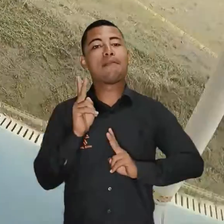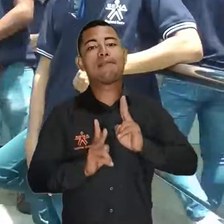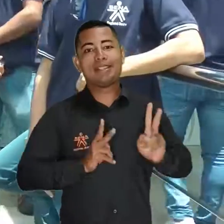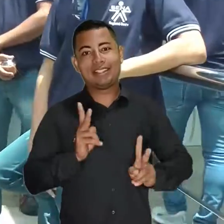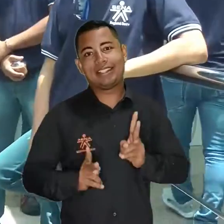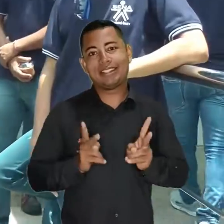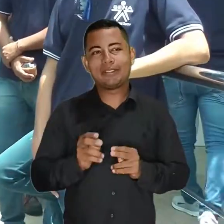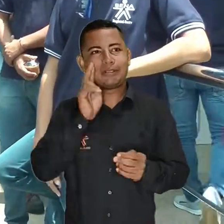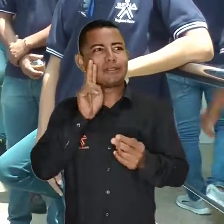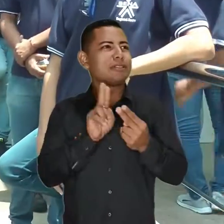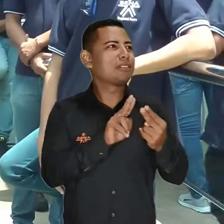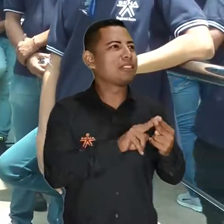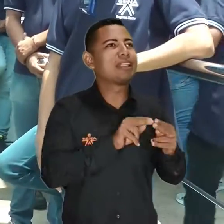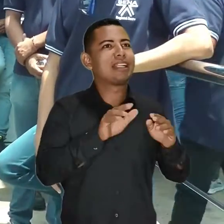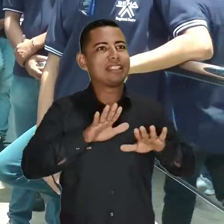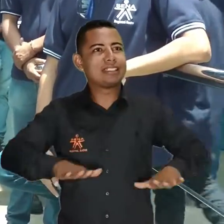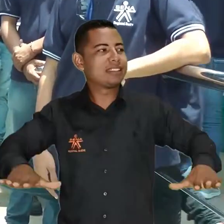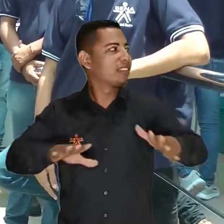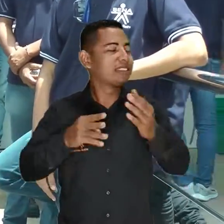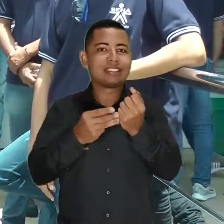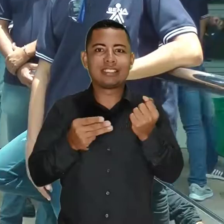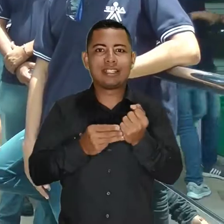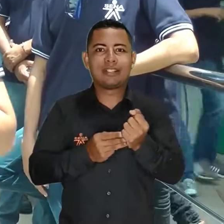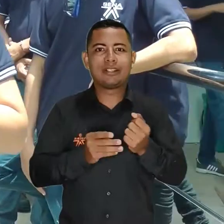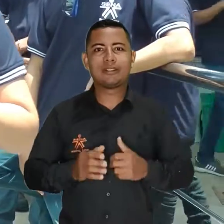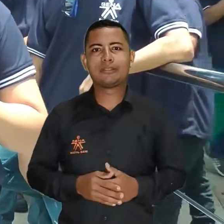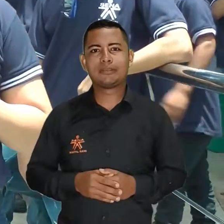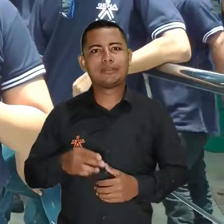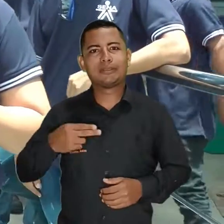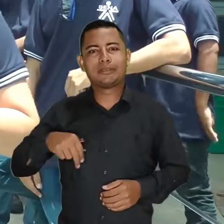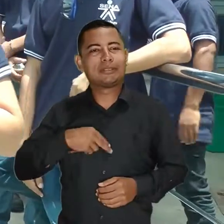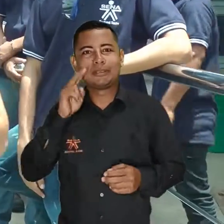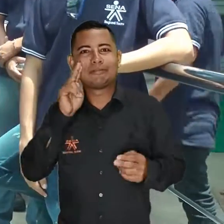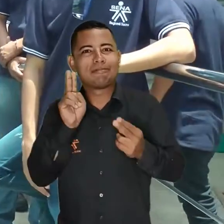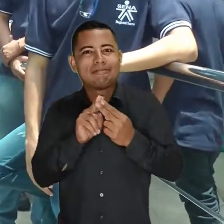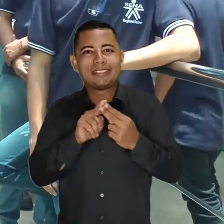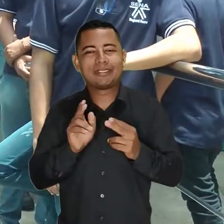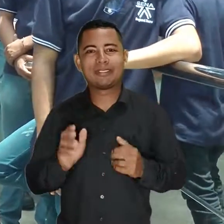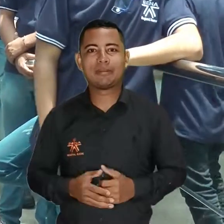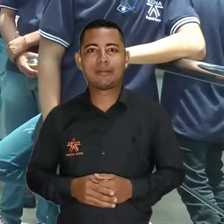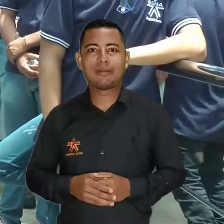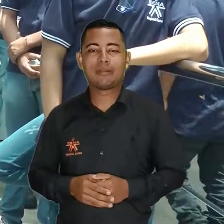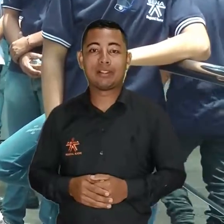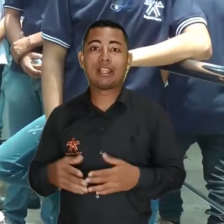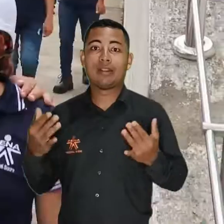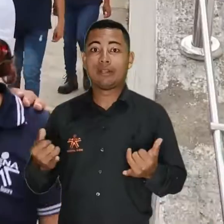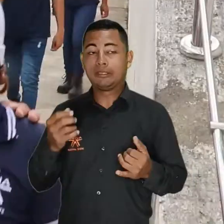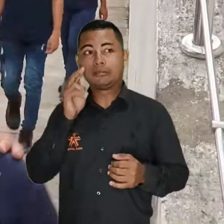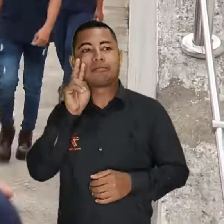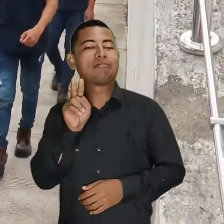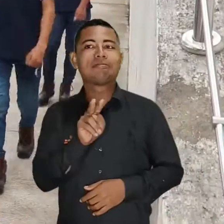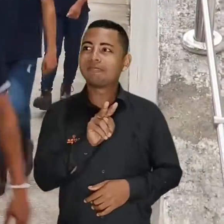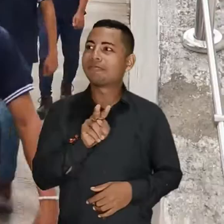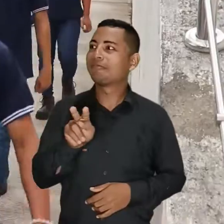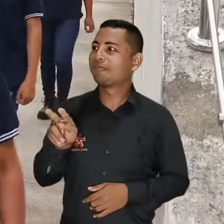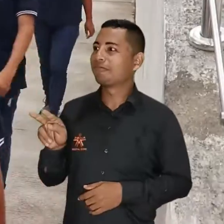edificación. Estamos hoy aquí de visita, conociendo las instalaciones del SENA, que no teníamos el gusto de conocerla,